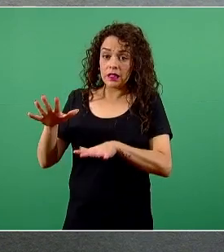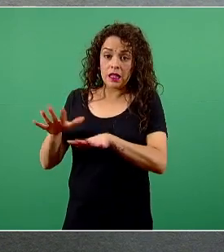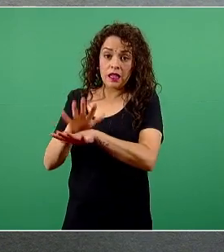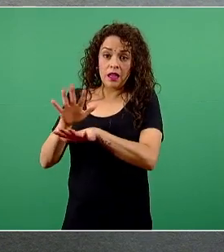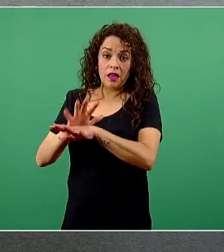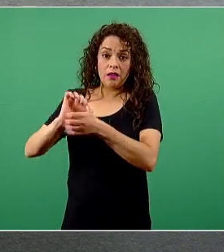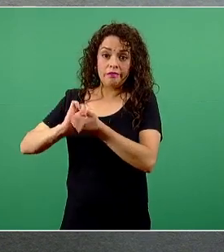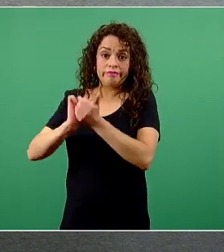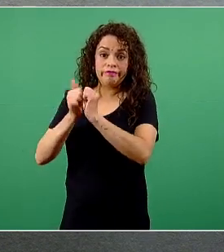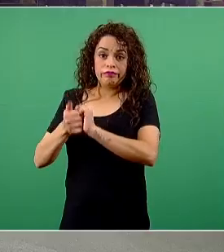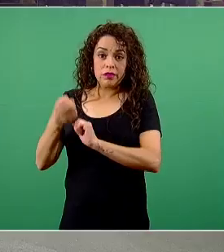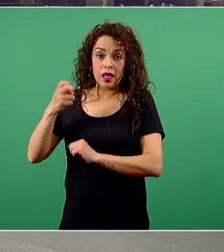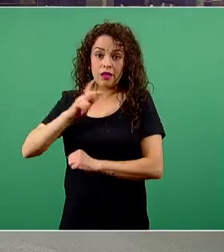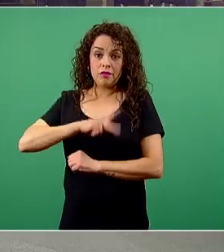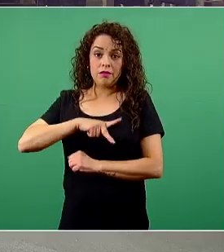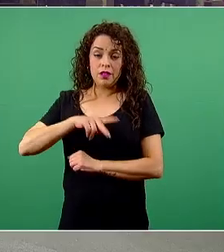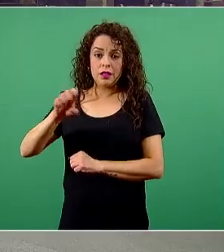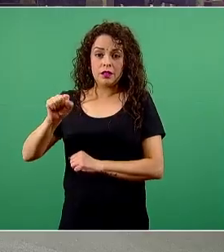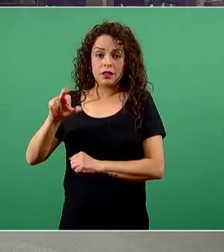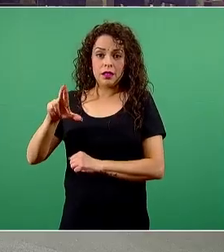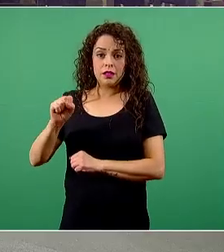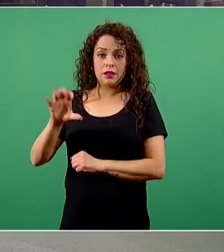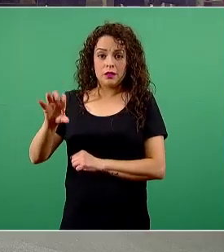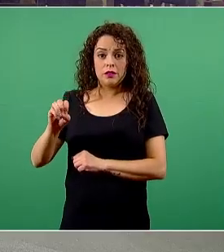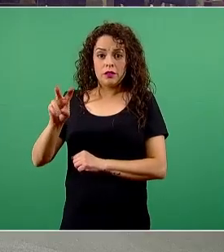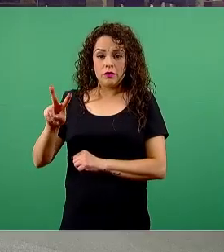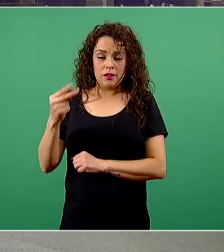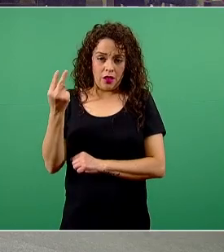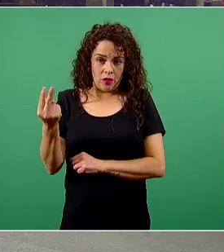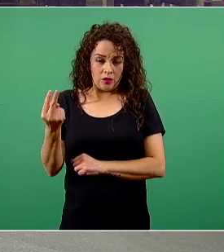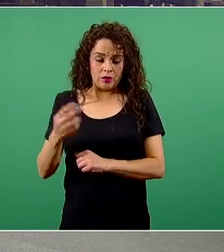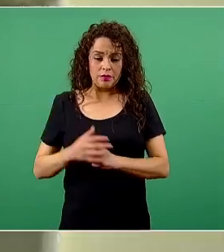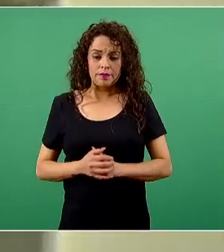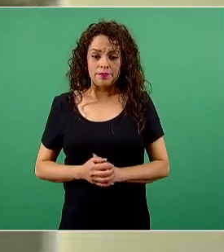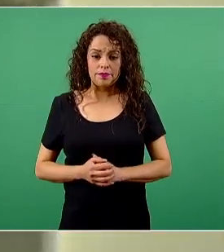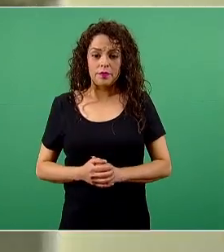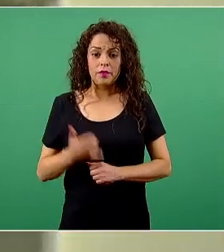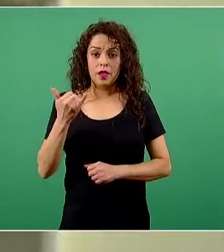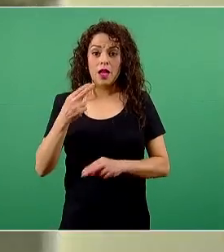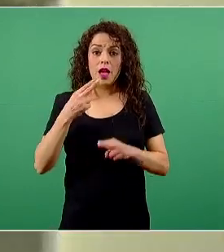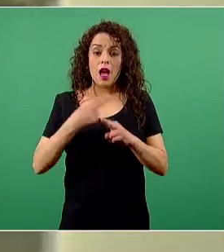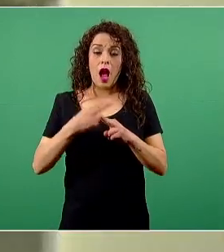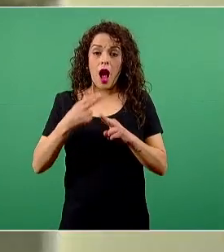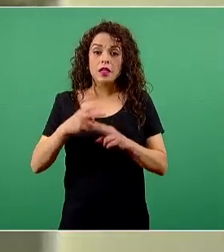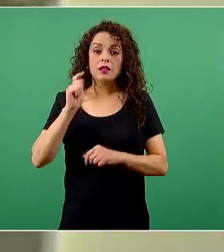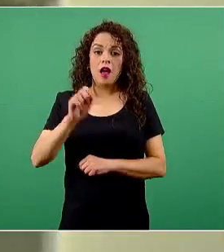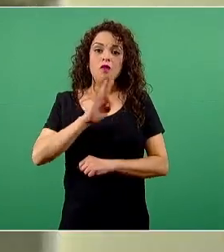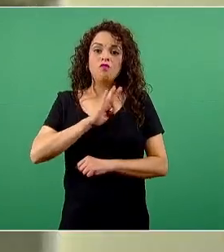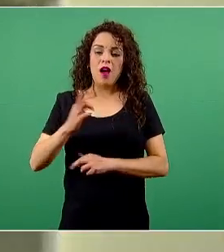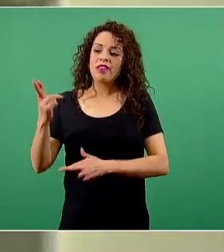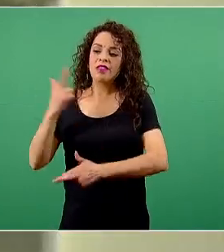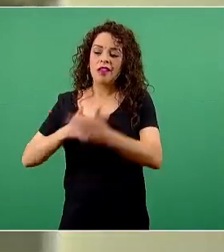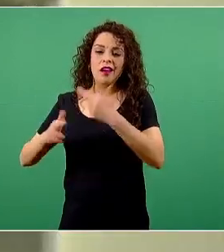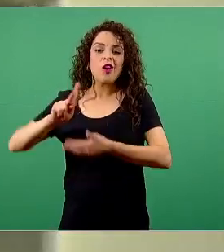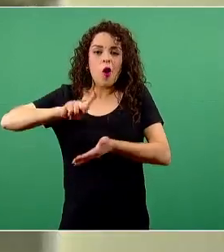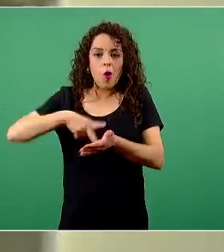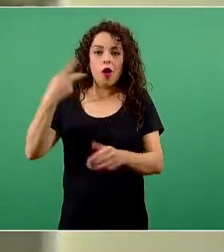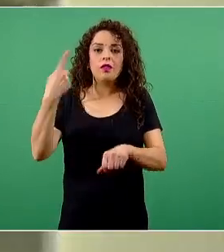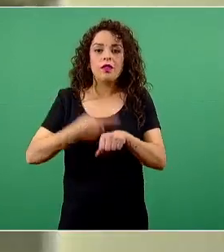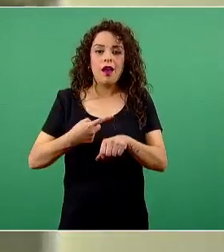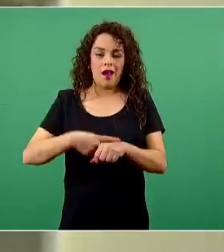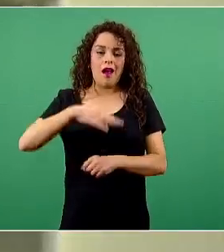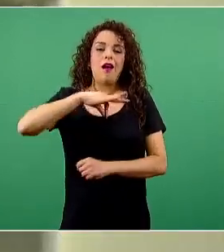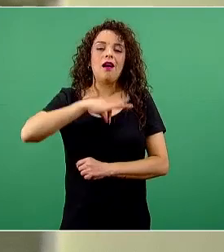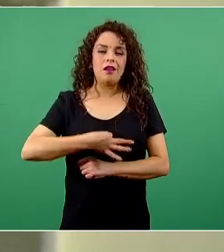de SARS-CoV-2 e incluso causar reinfecciones. Entonces, ¿hay una